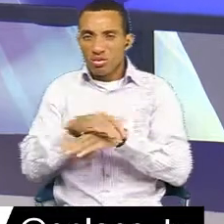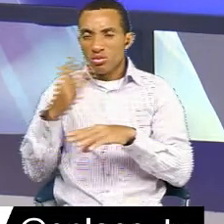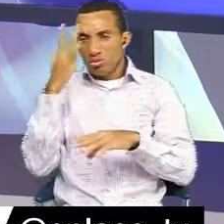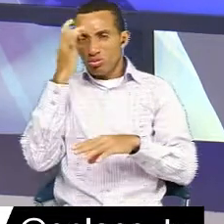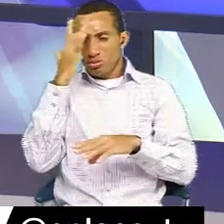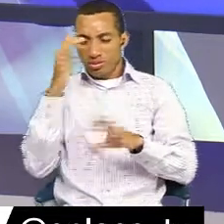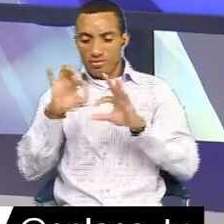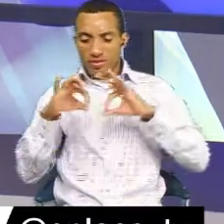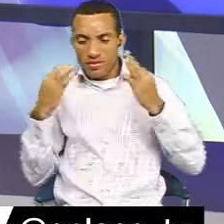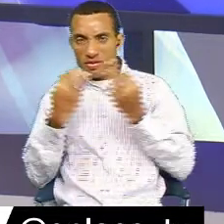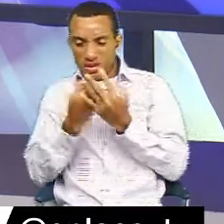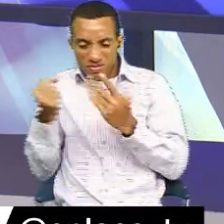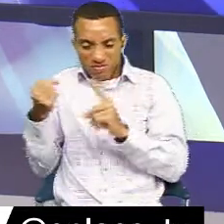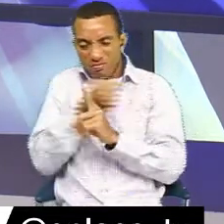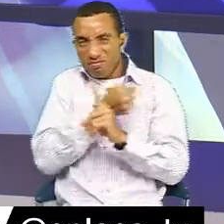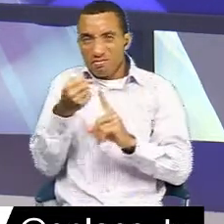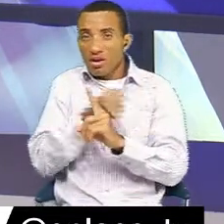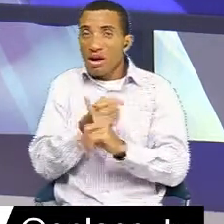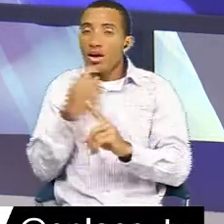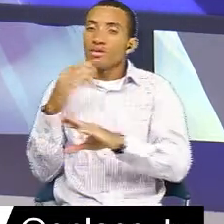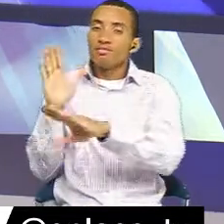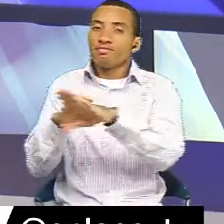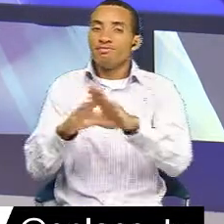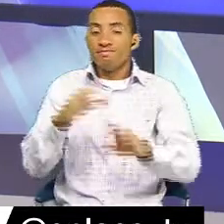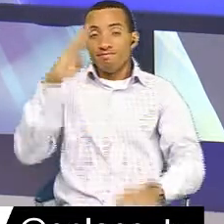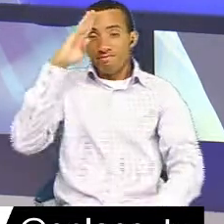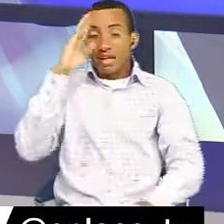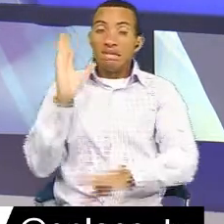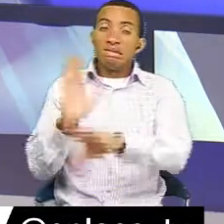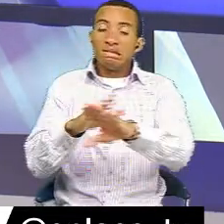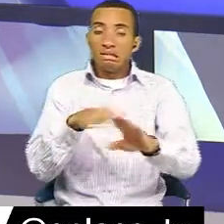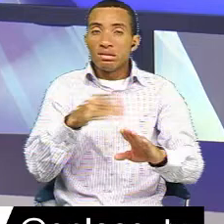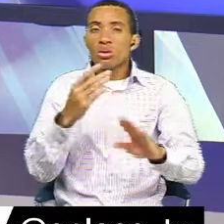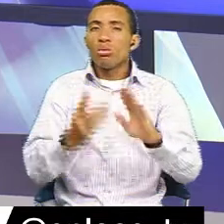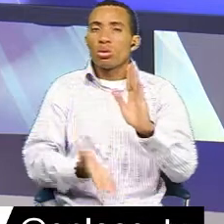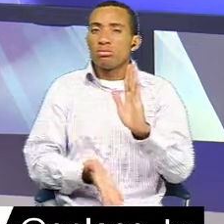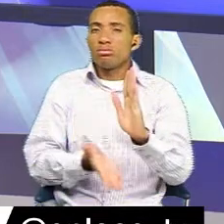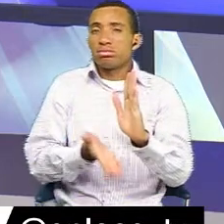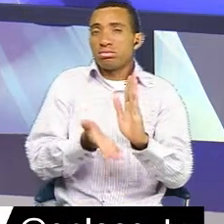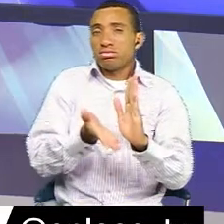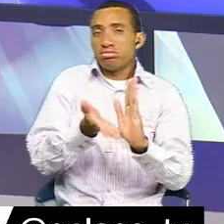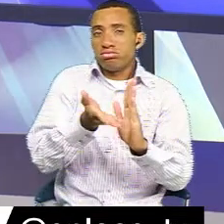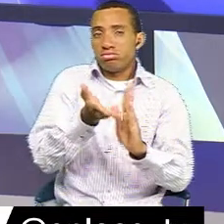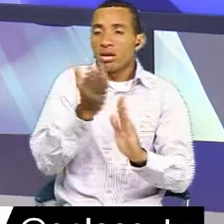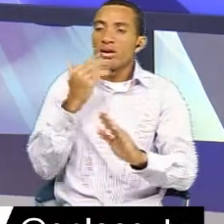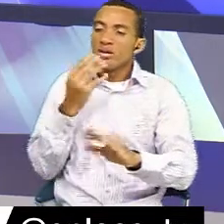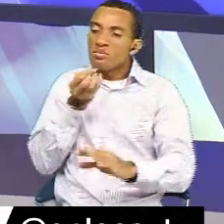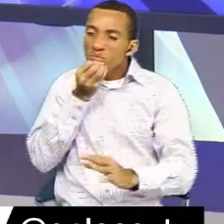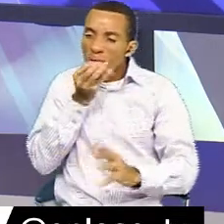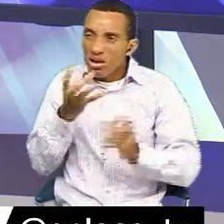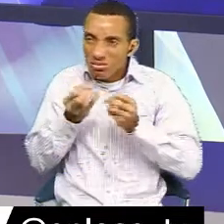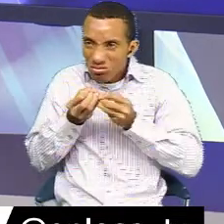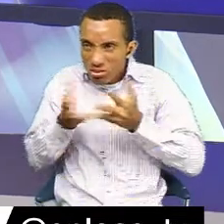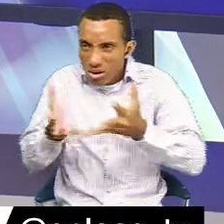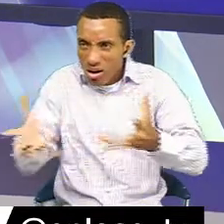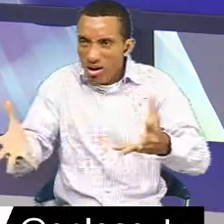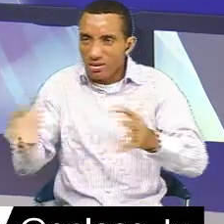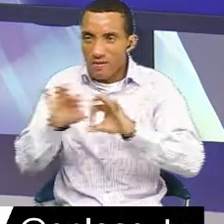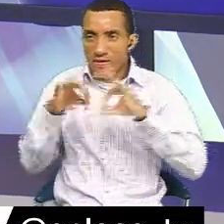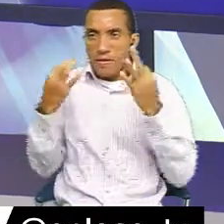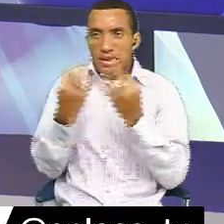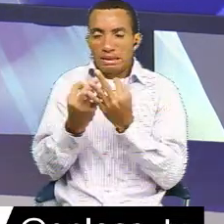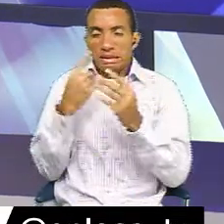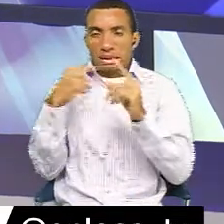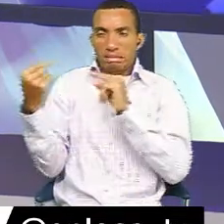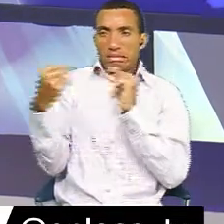Las autoridades advierten sobre el incremento de las agresiones físicas, verbales y psicológicas entre los mismos miembros del núcleo